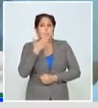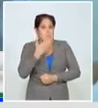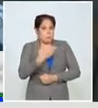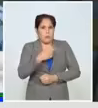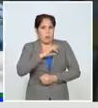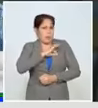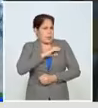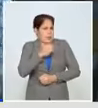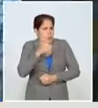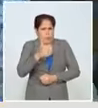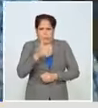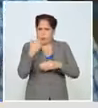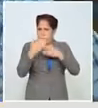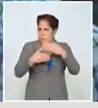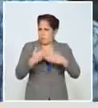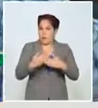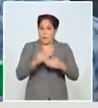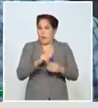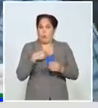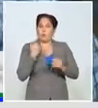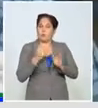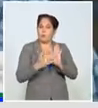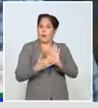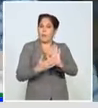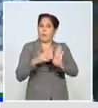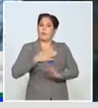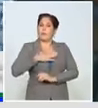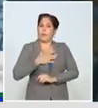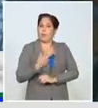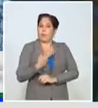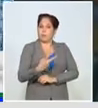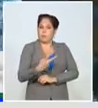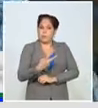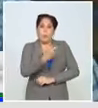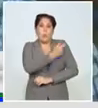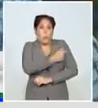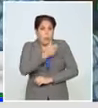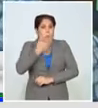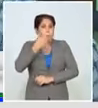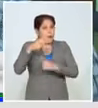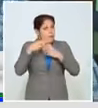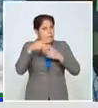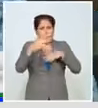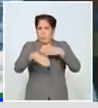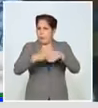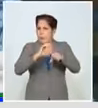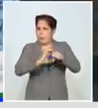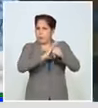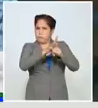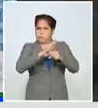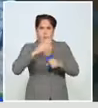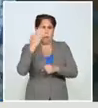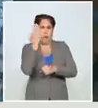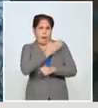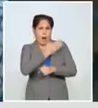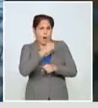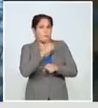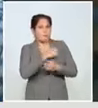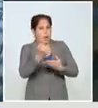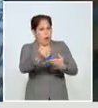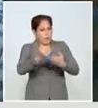bien. Ya que sí estamos demostrando que esa vacuna puede ser eficiente, puede ser eficaz y podemos ayudar a combatir